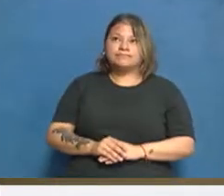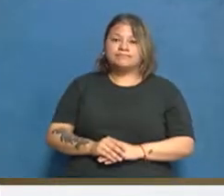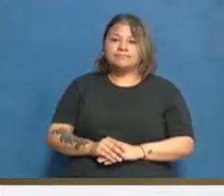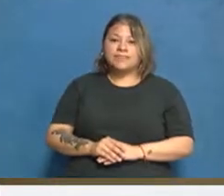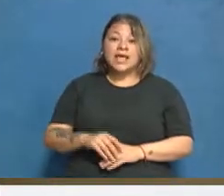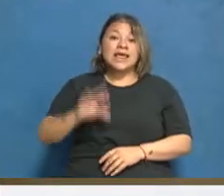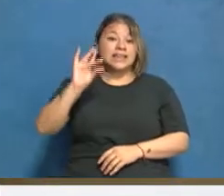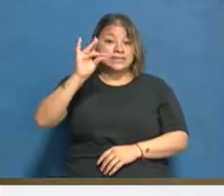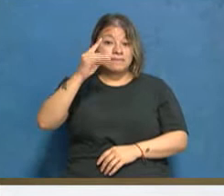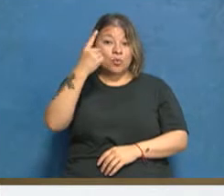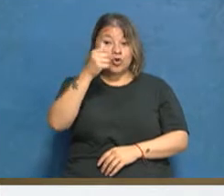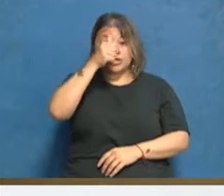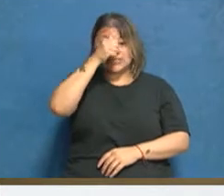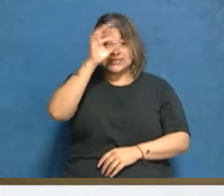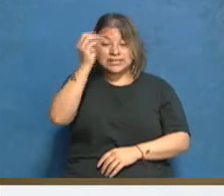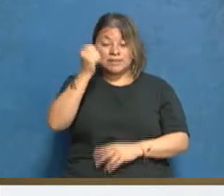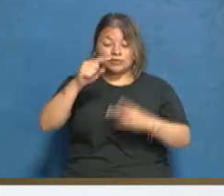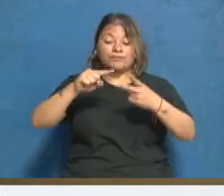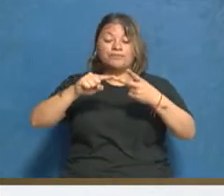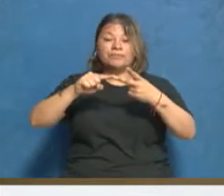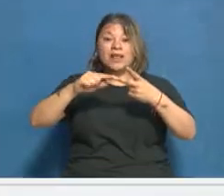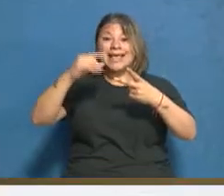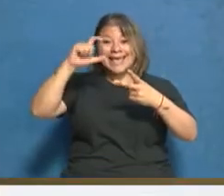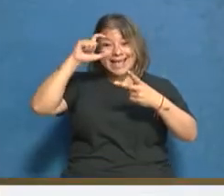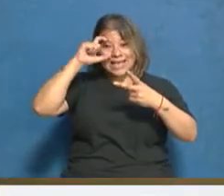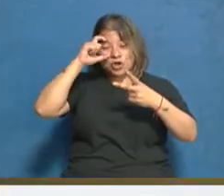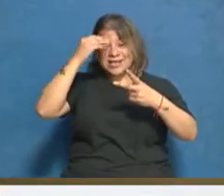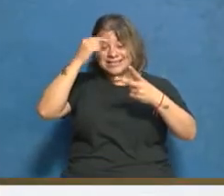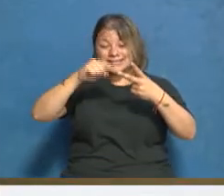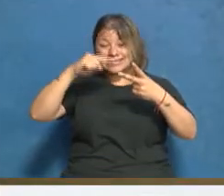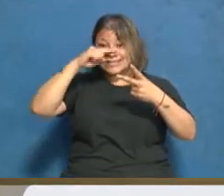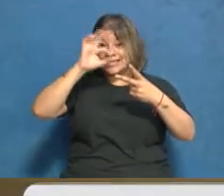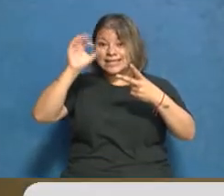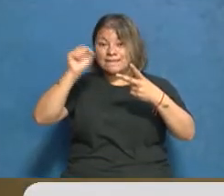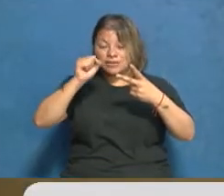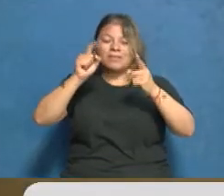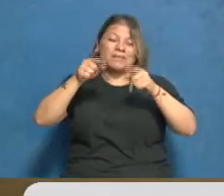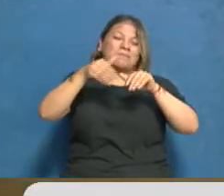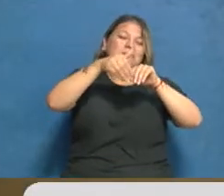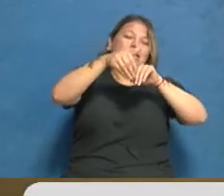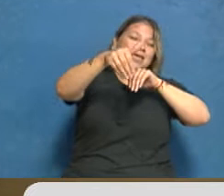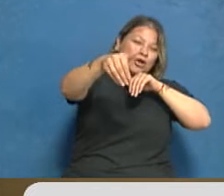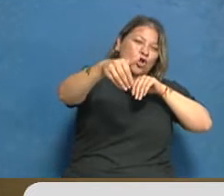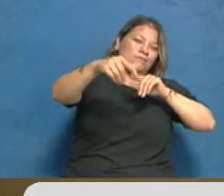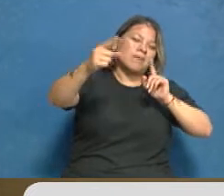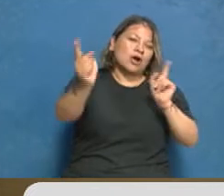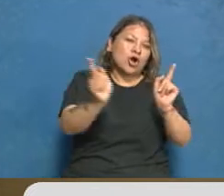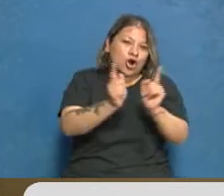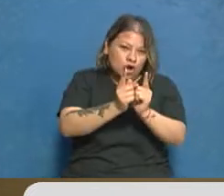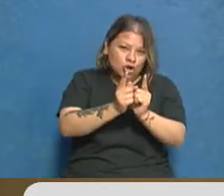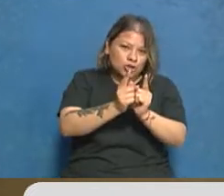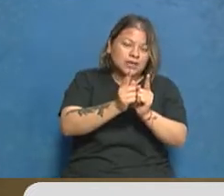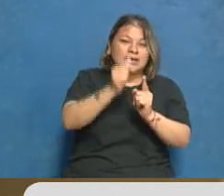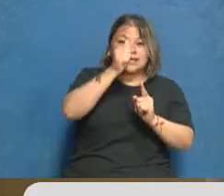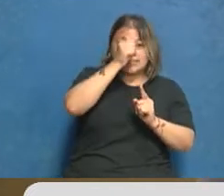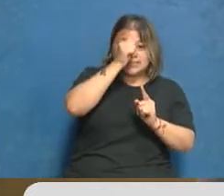partir del 1 de diciembre y a 70 a partir del 15 de enero. Para la media y larga distancia también 60 en los tramos más cortos y 70 a